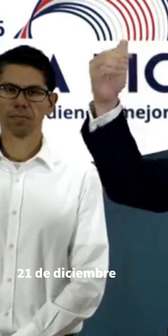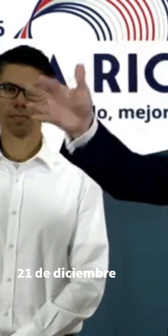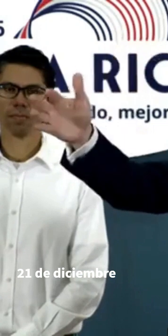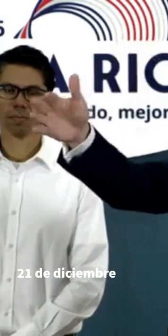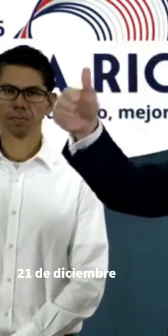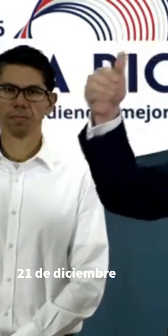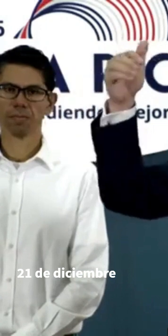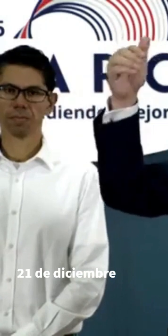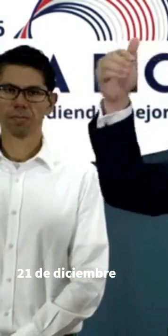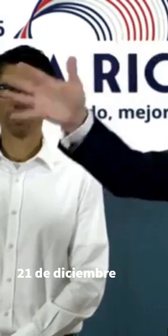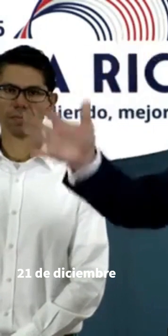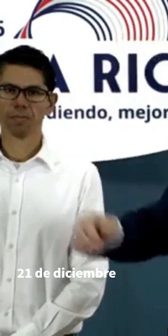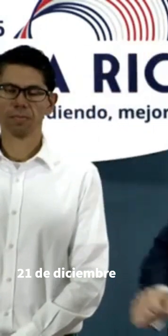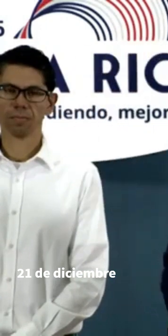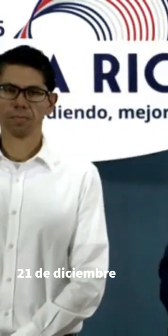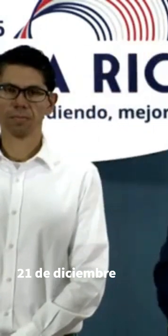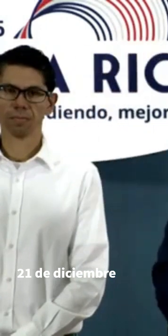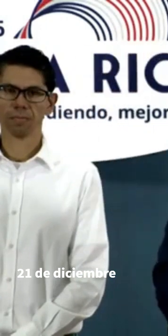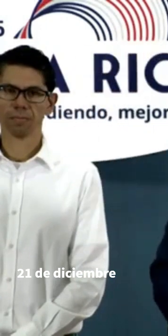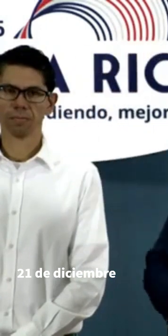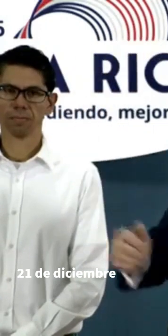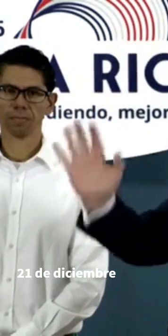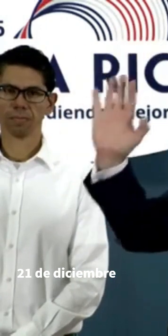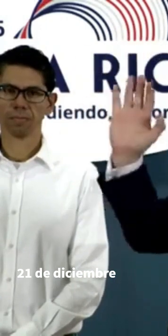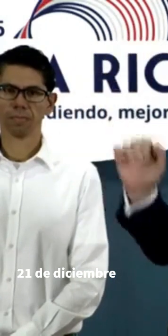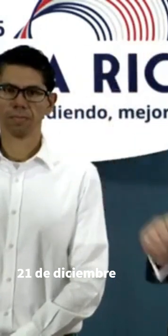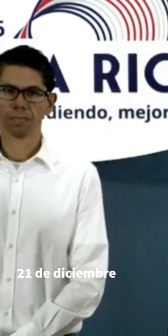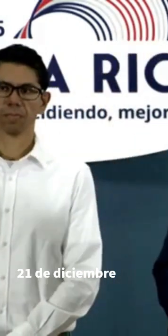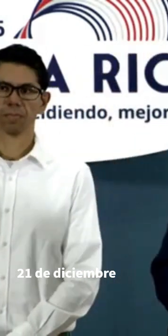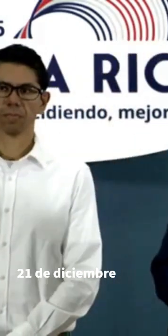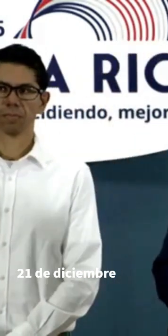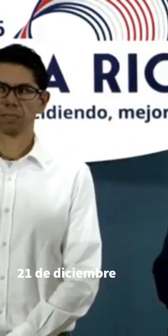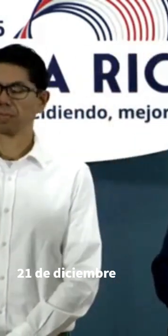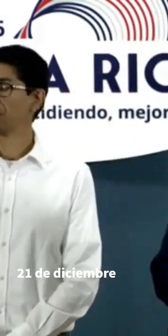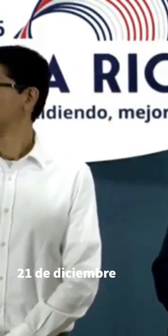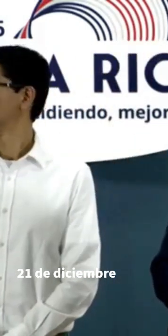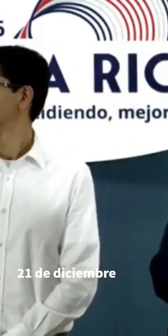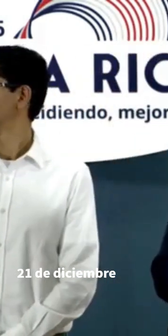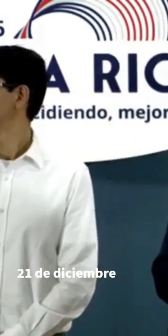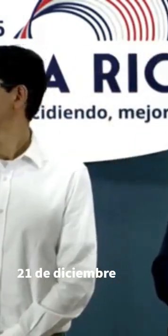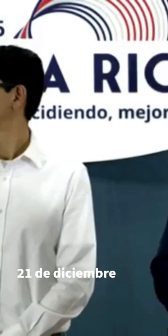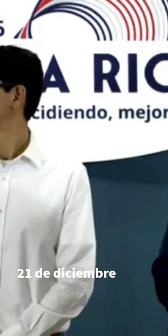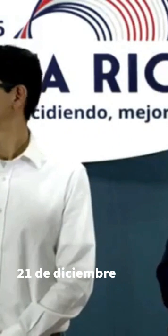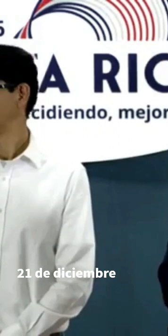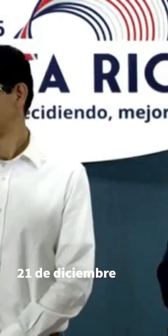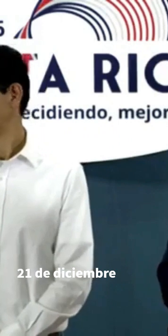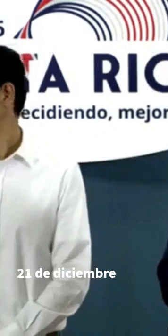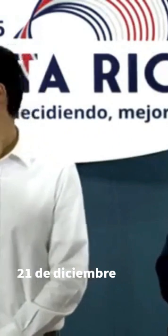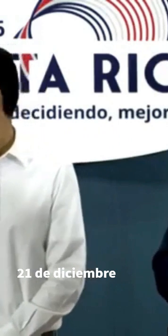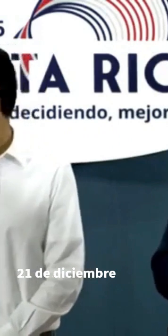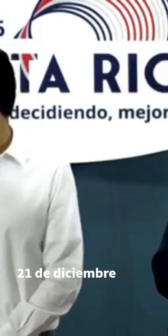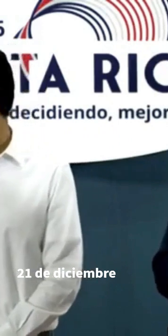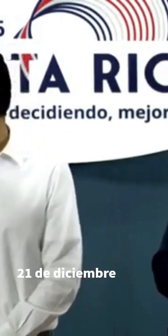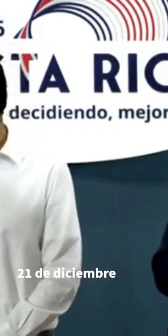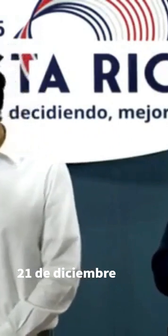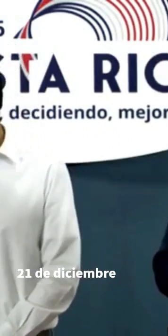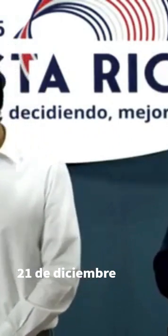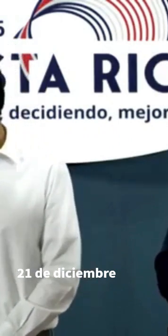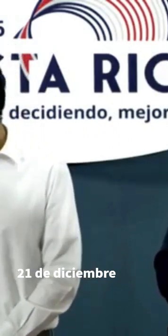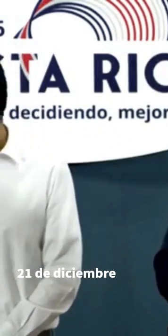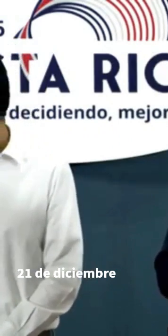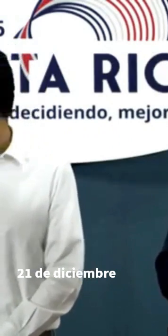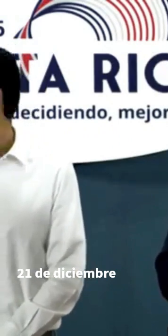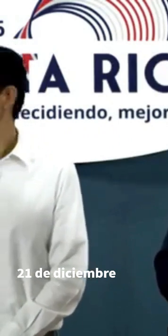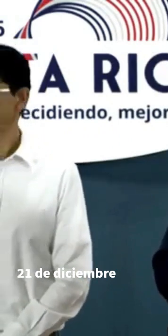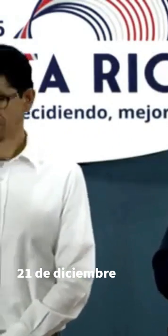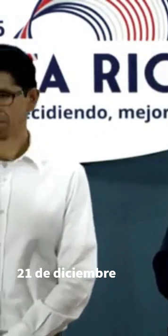Los Chiles, Upala y más. Tenemos ley de la república. Para poder